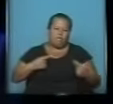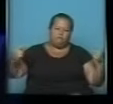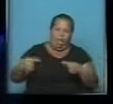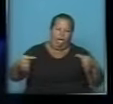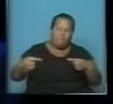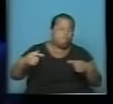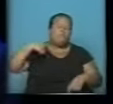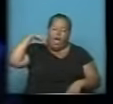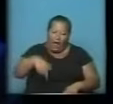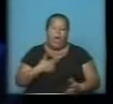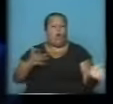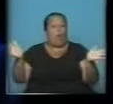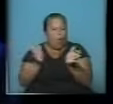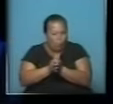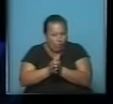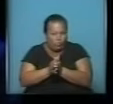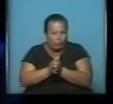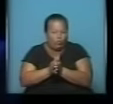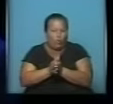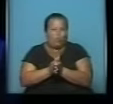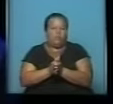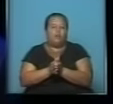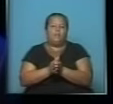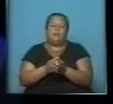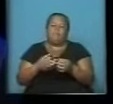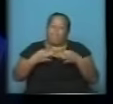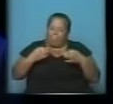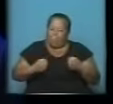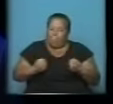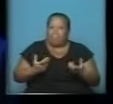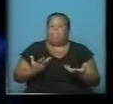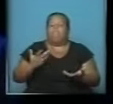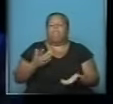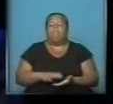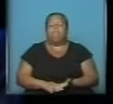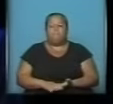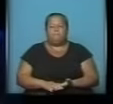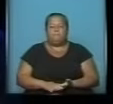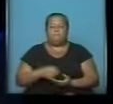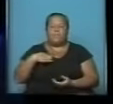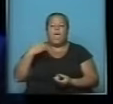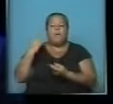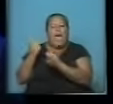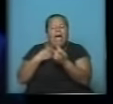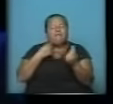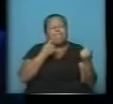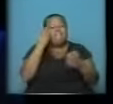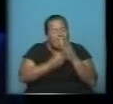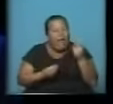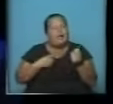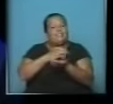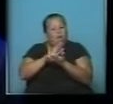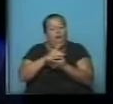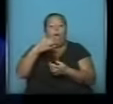enfrentados. Llegó la hora de hacerlo juntos, con la grandeza de aprender de nuestros errores y de